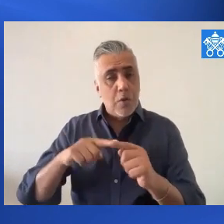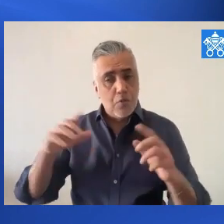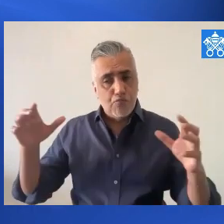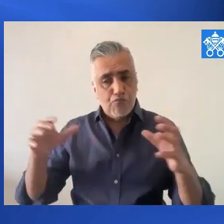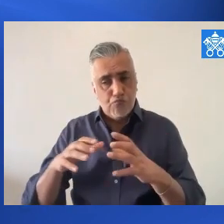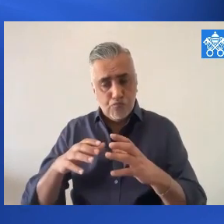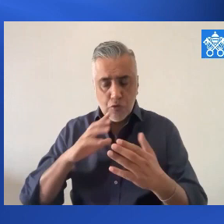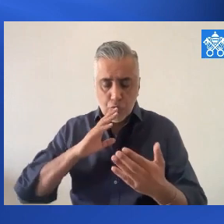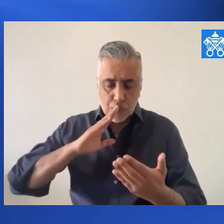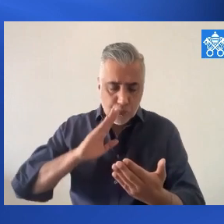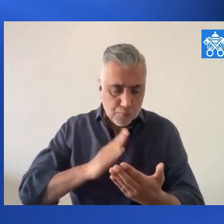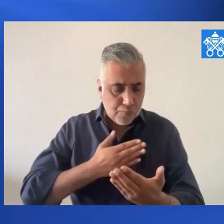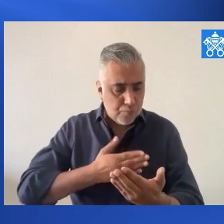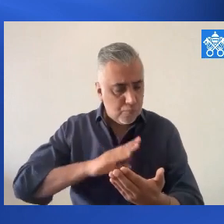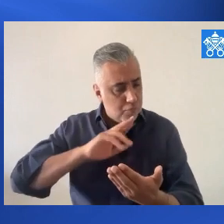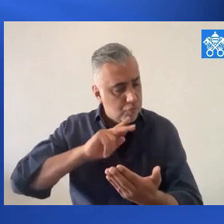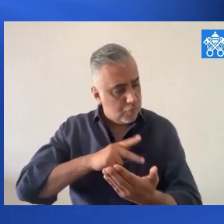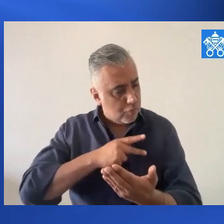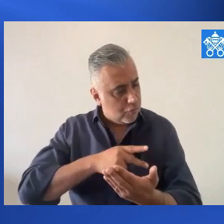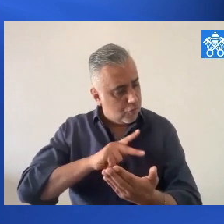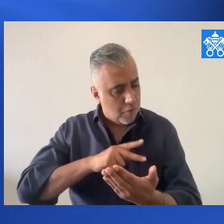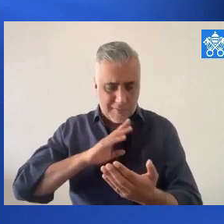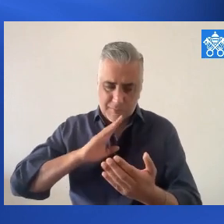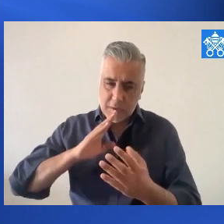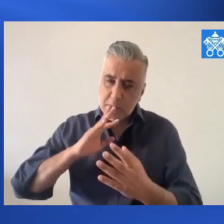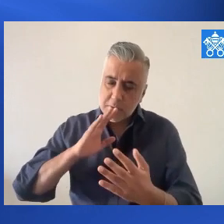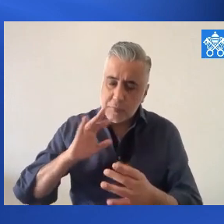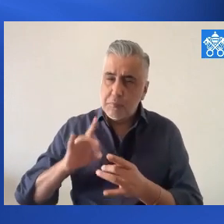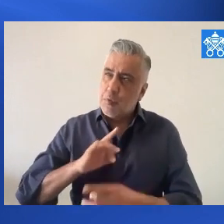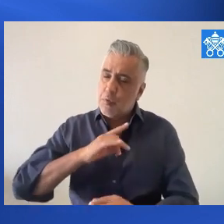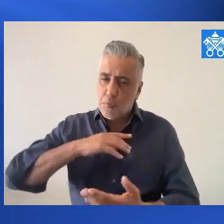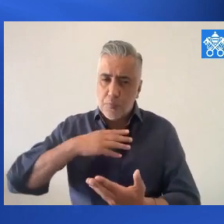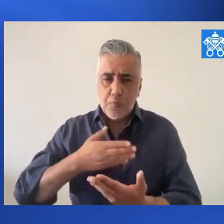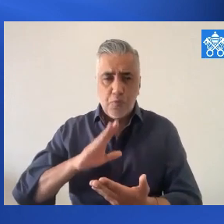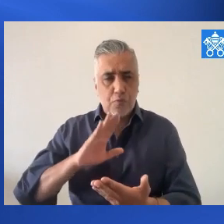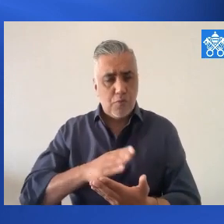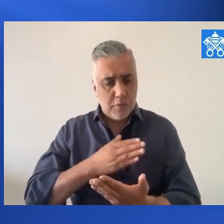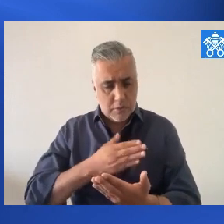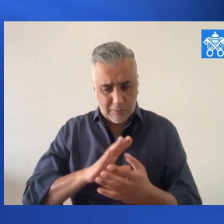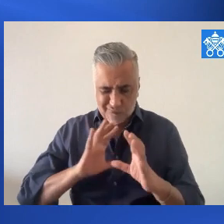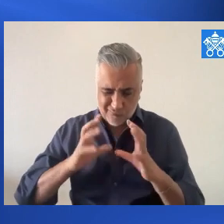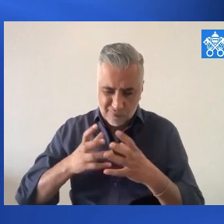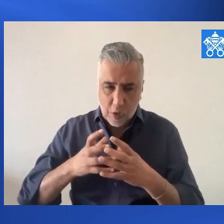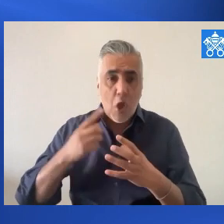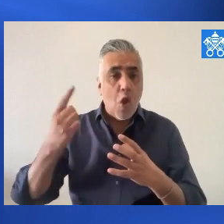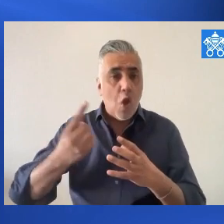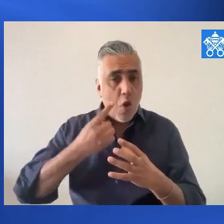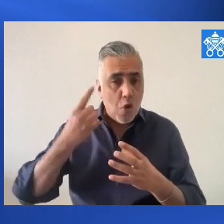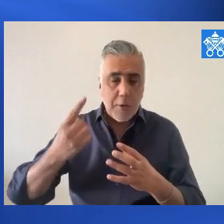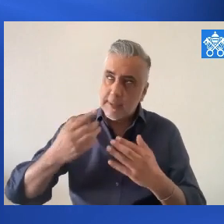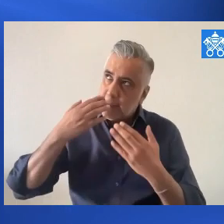Señor. Cuando se reúnan, reciten salmos, himnos y cantos